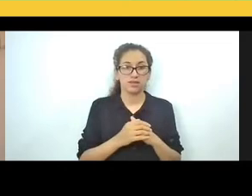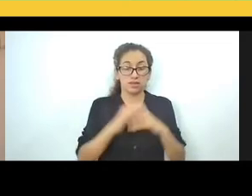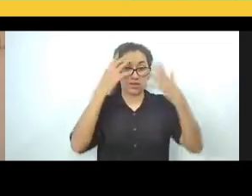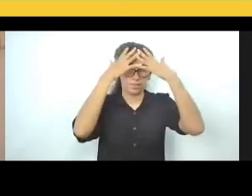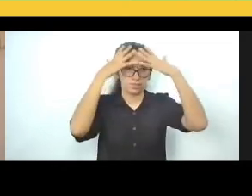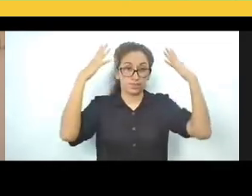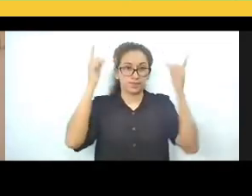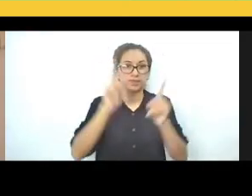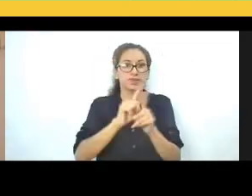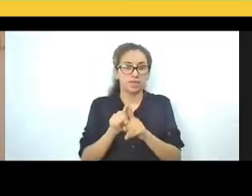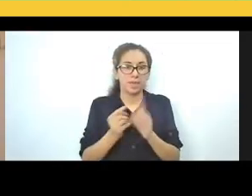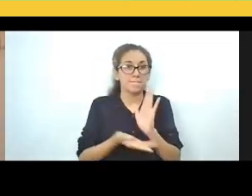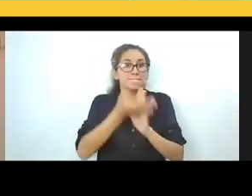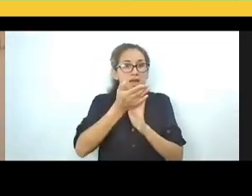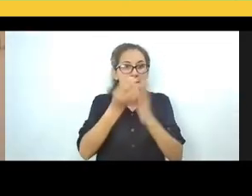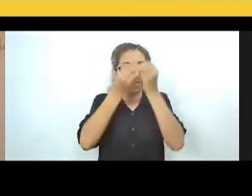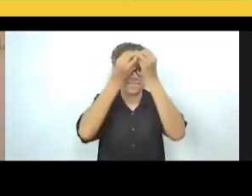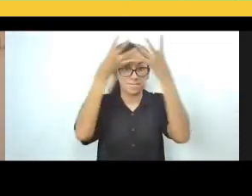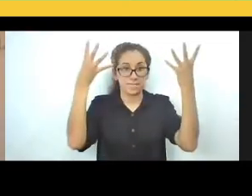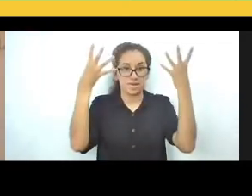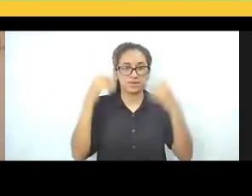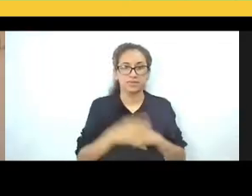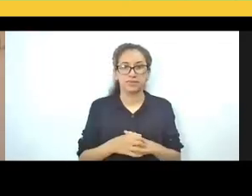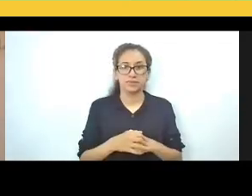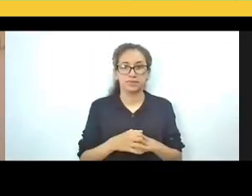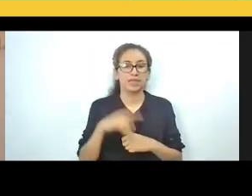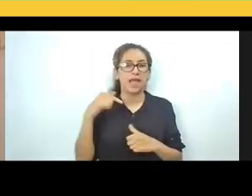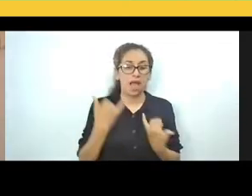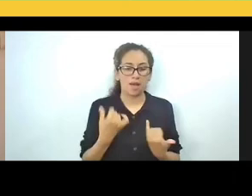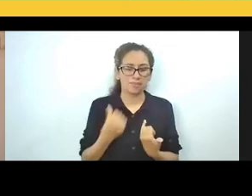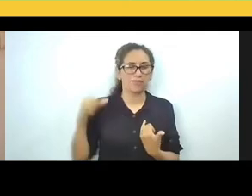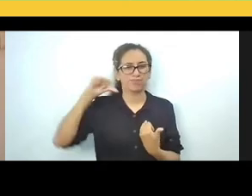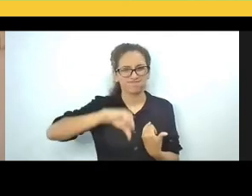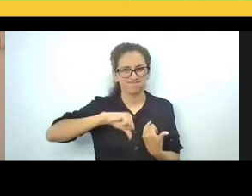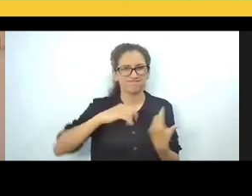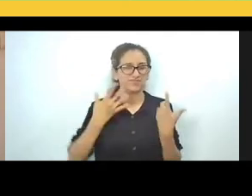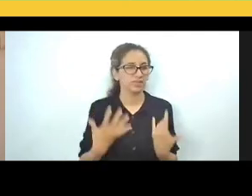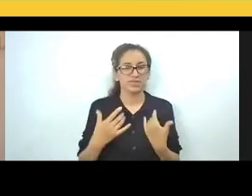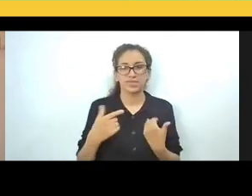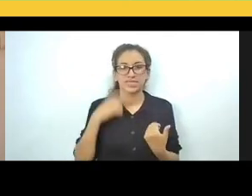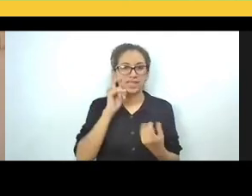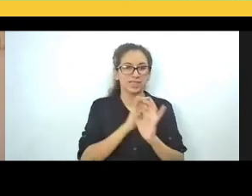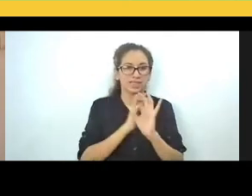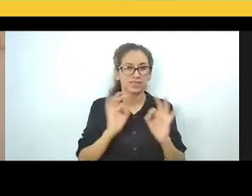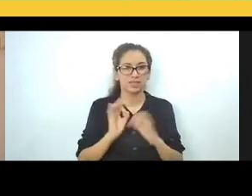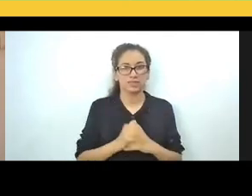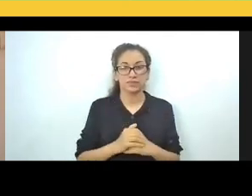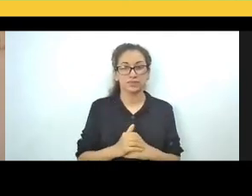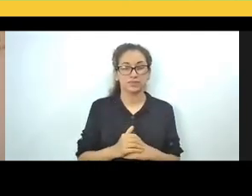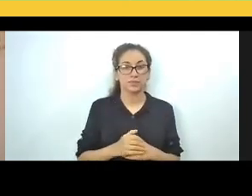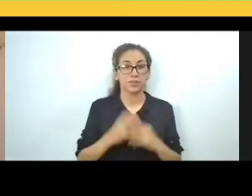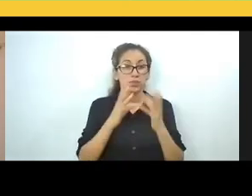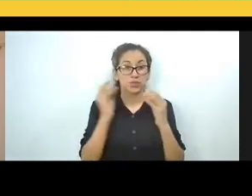aumenta ahí. Y esta vez fallé. Entonces, esta vez fallé, no hubo un encuentro sexual. Muchas veces genera